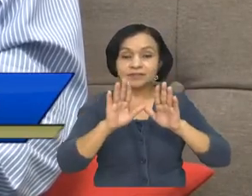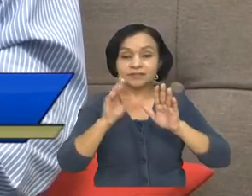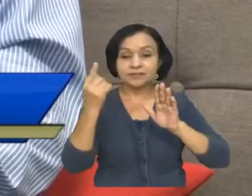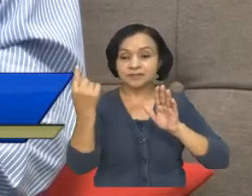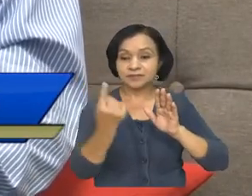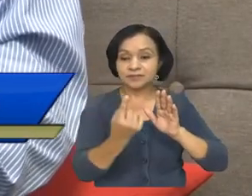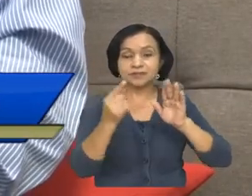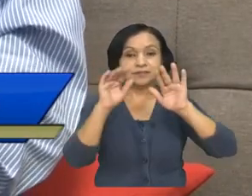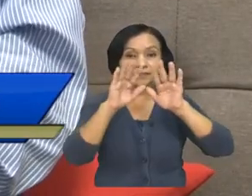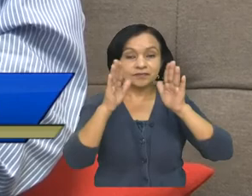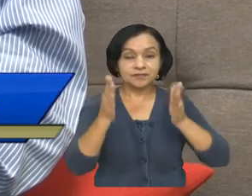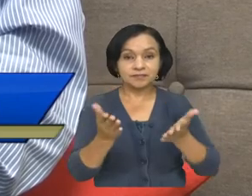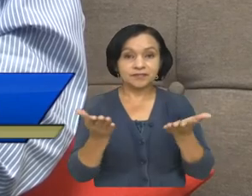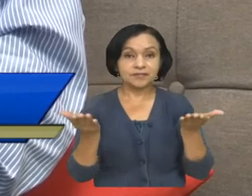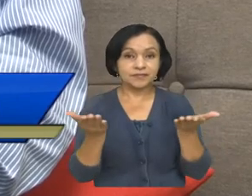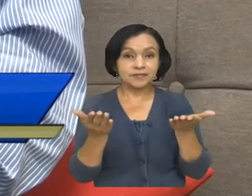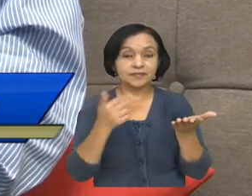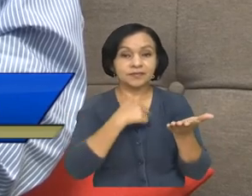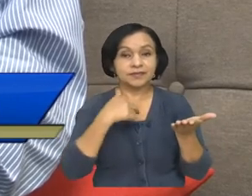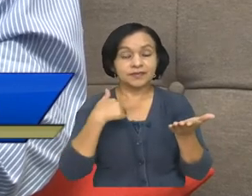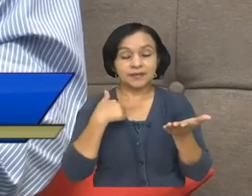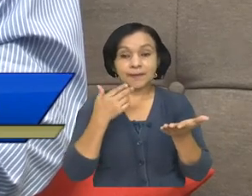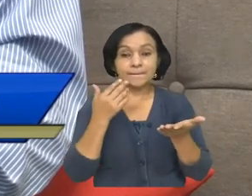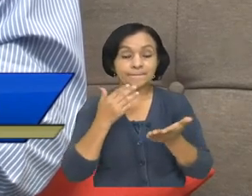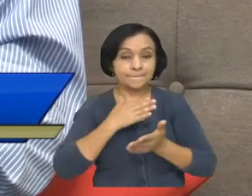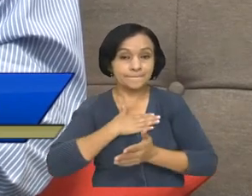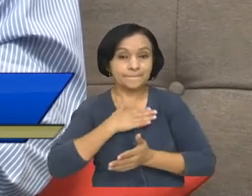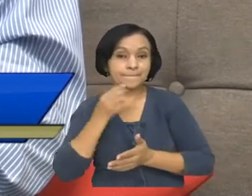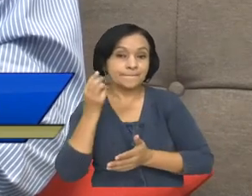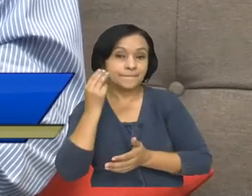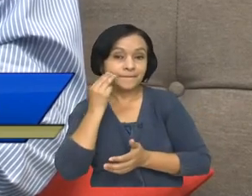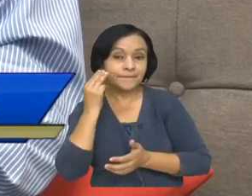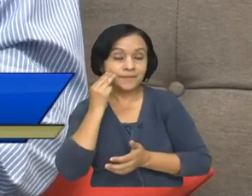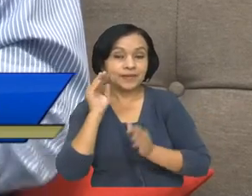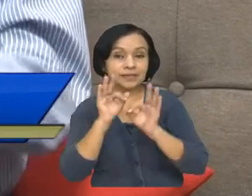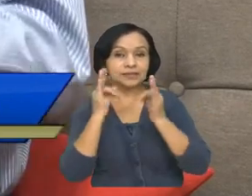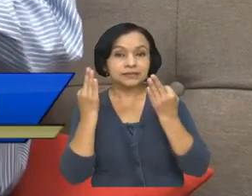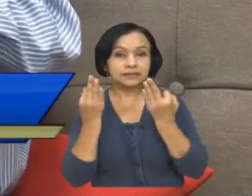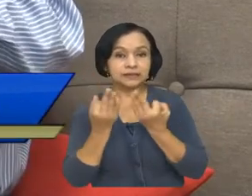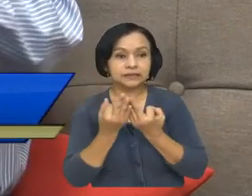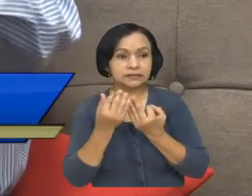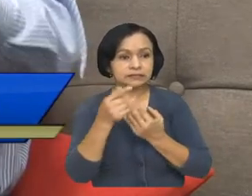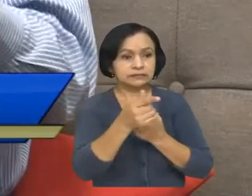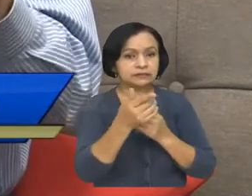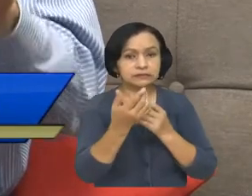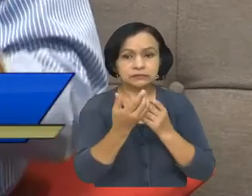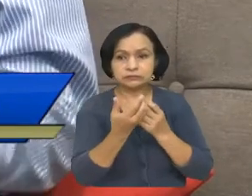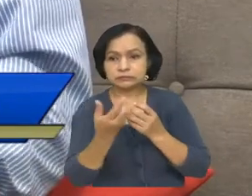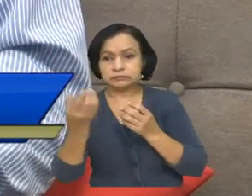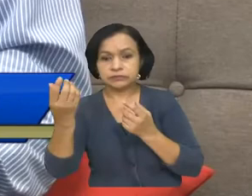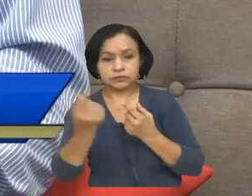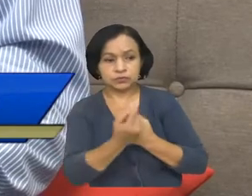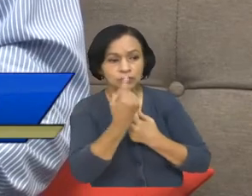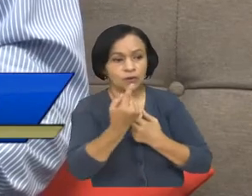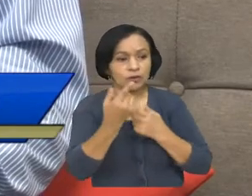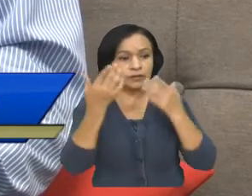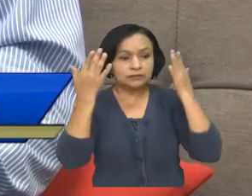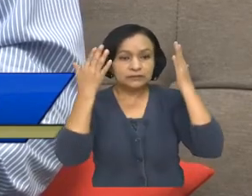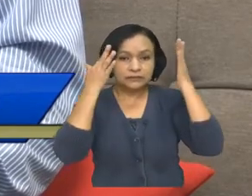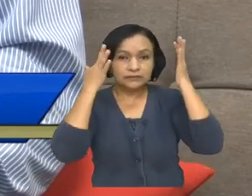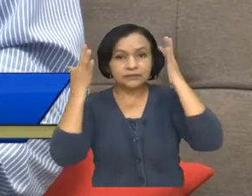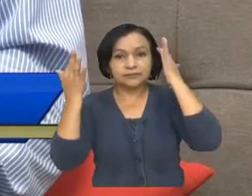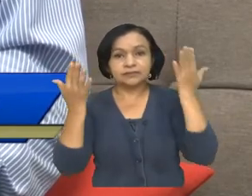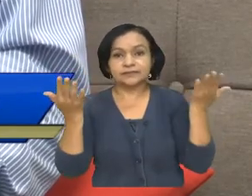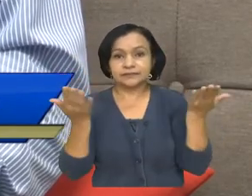quedó. Lógicamente, el temor de mi madre y de mi familia, porque todos se fueron y yo me quedé. Sí.